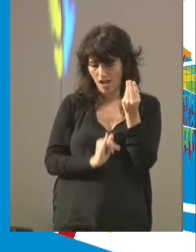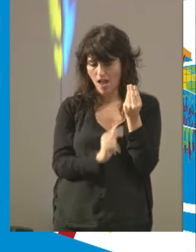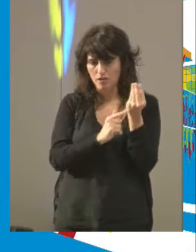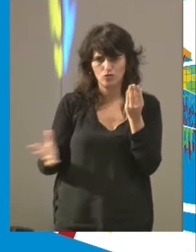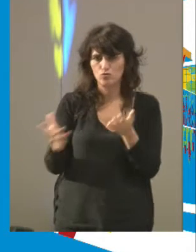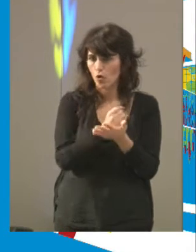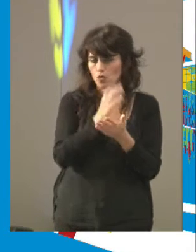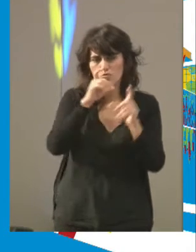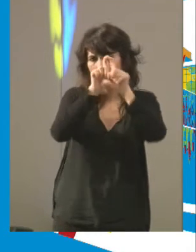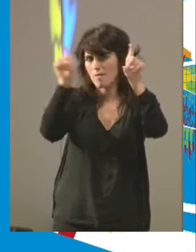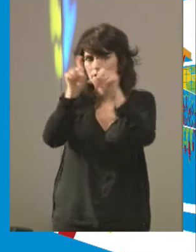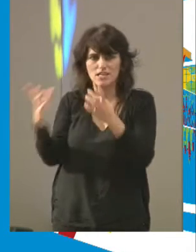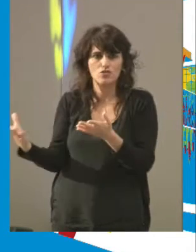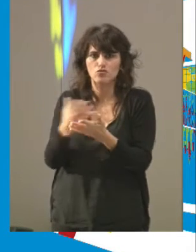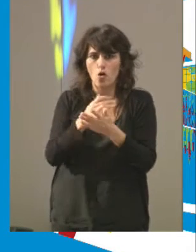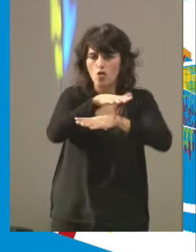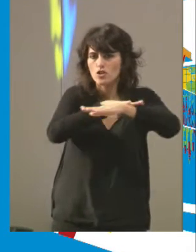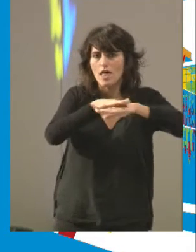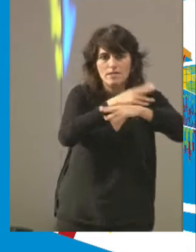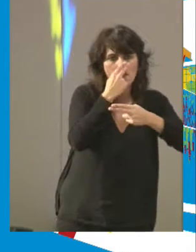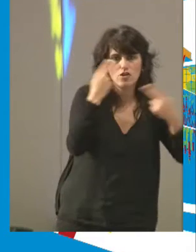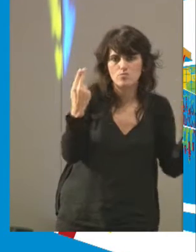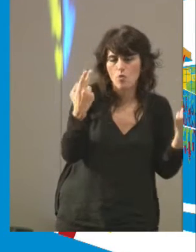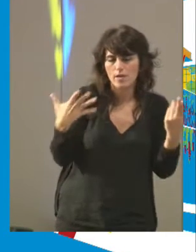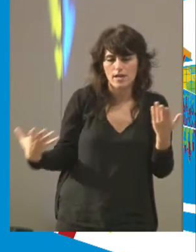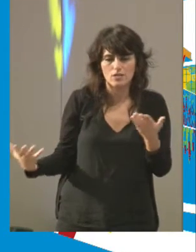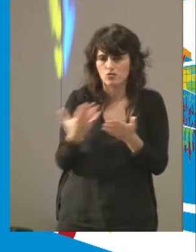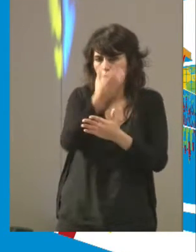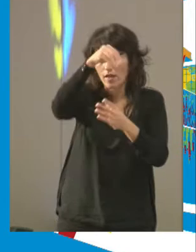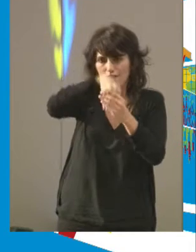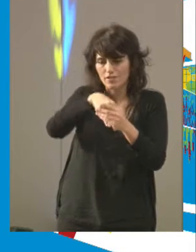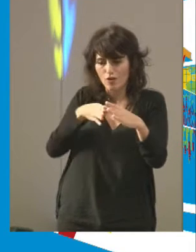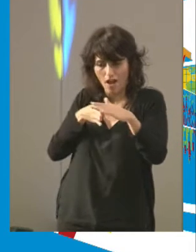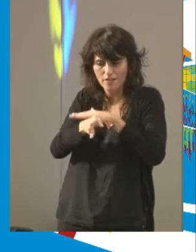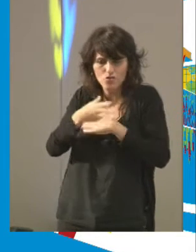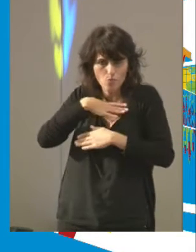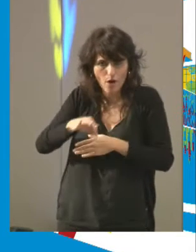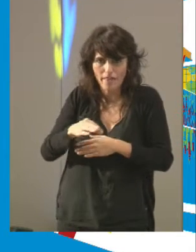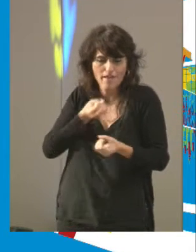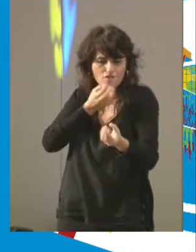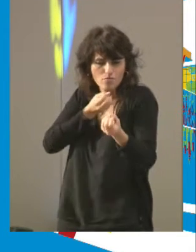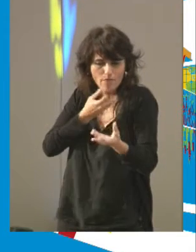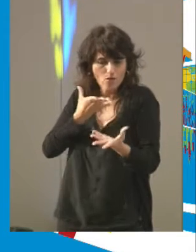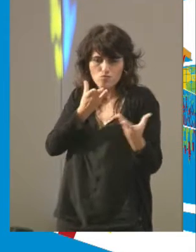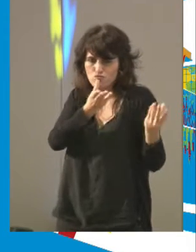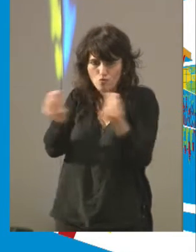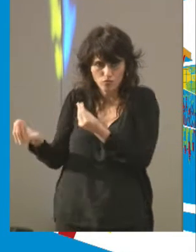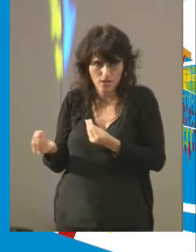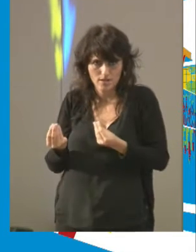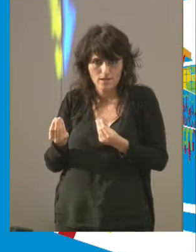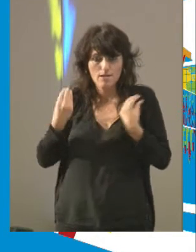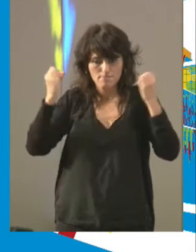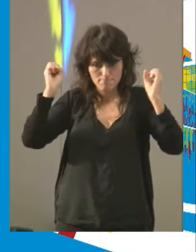porque al final todas las empresas y todas las administraciones públicas tienen acceso a un montón de información? ¿Cuáles son